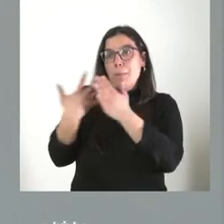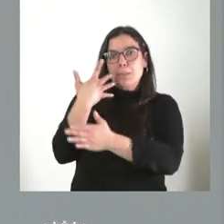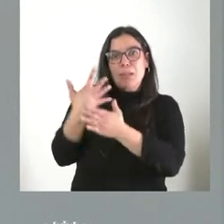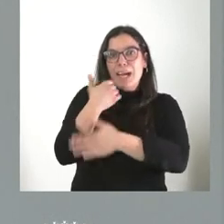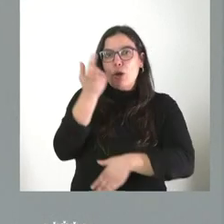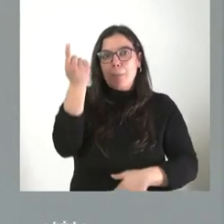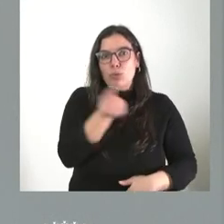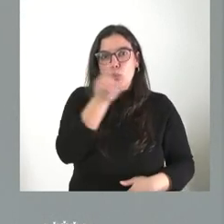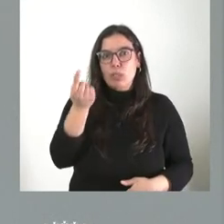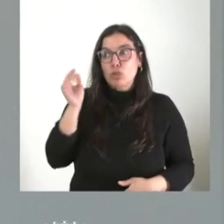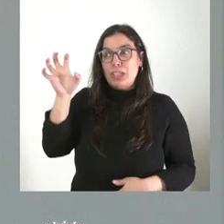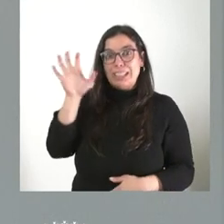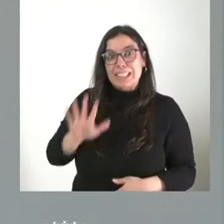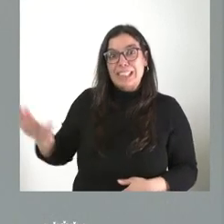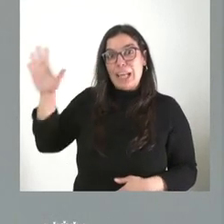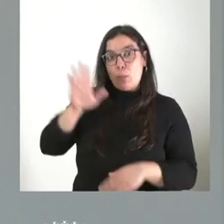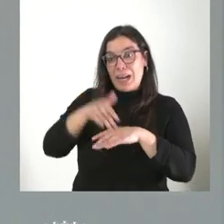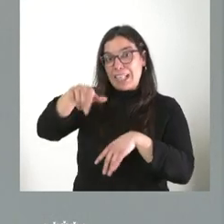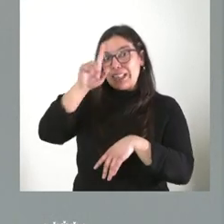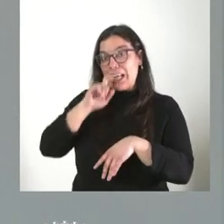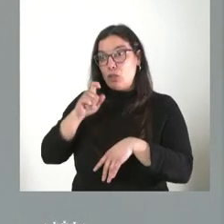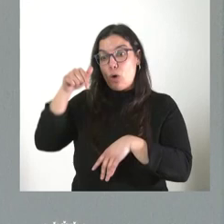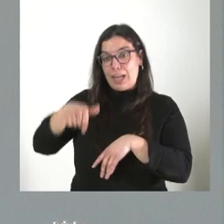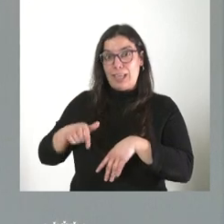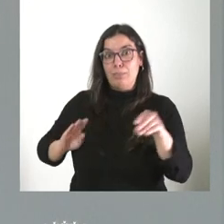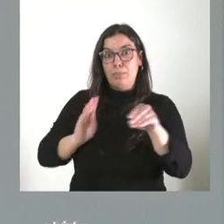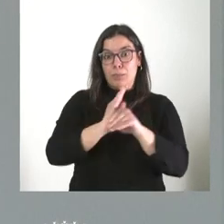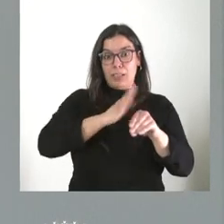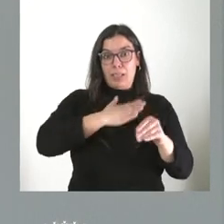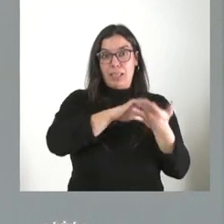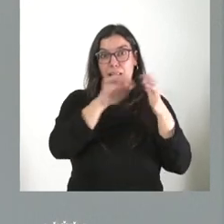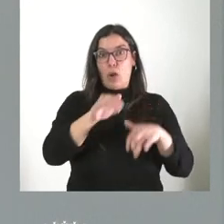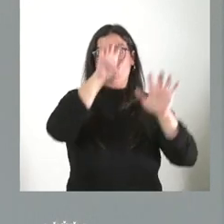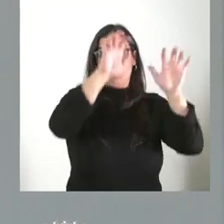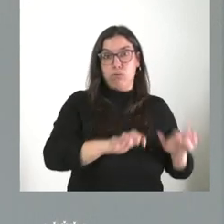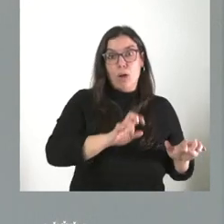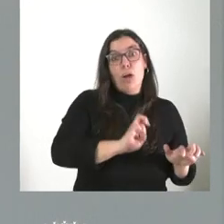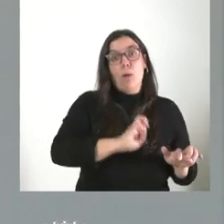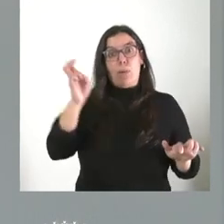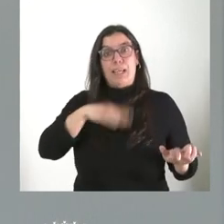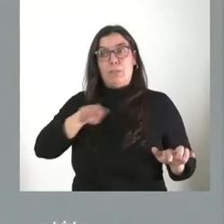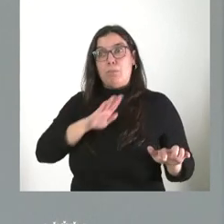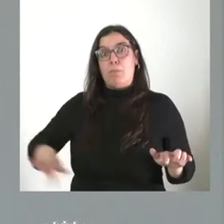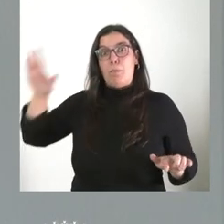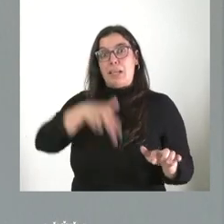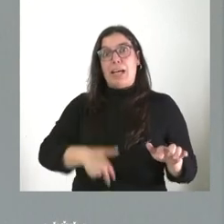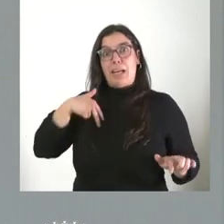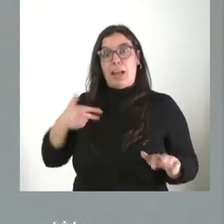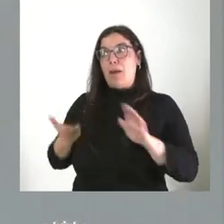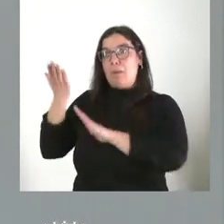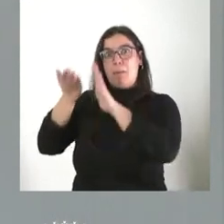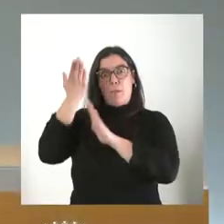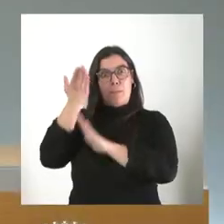Los presupuestos del Estado del año 2023 se reducen y bajan cuando aumentan mucho dentro del contexto nacional y en la medida de las comunidades